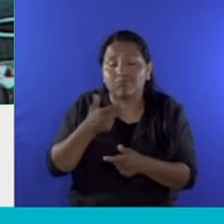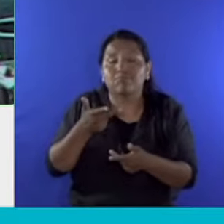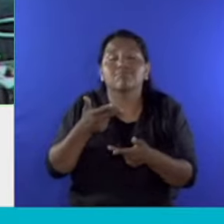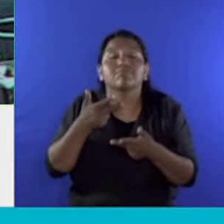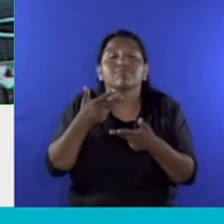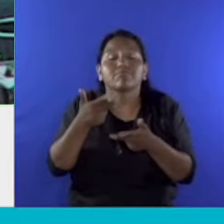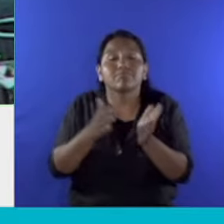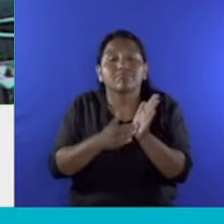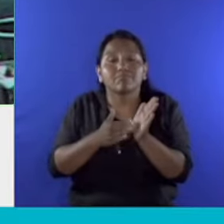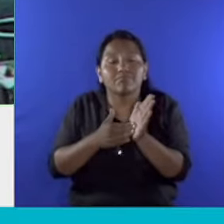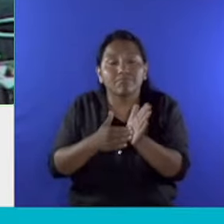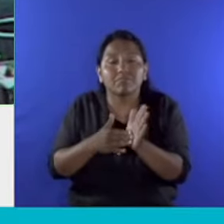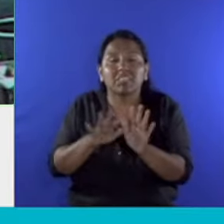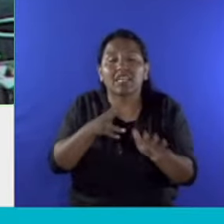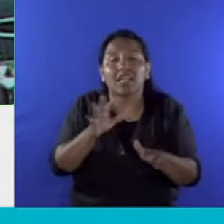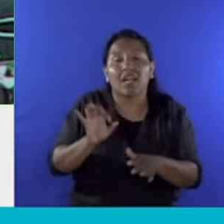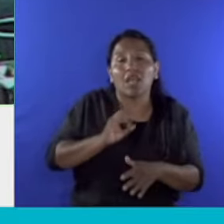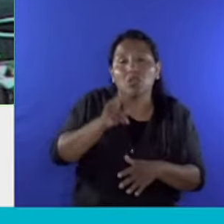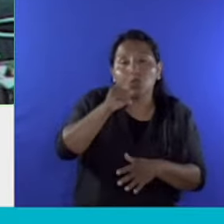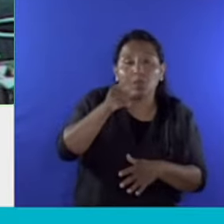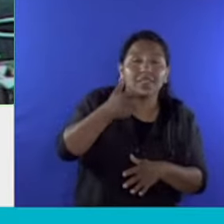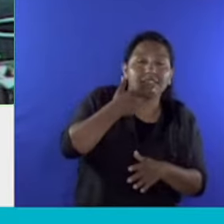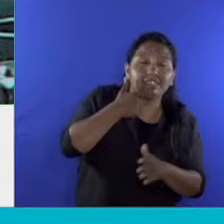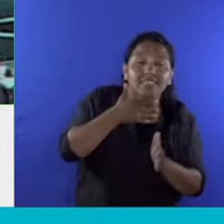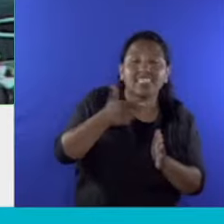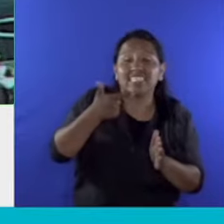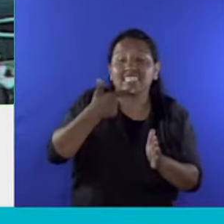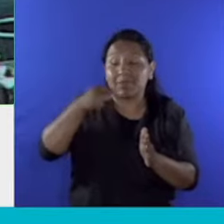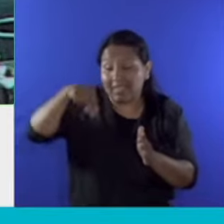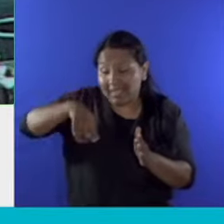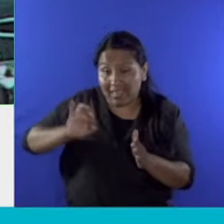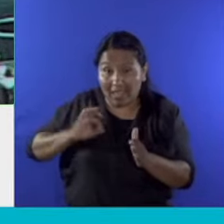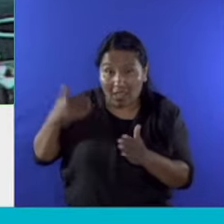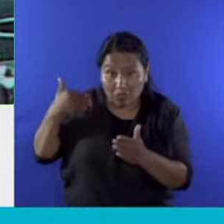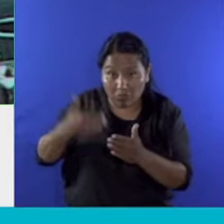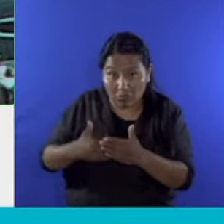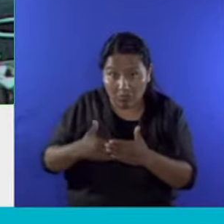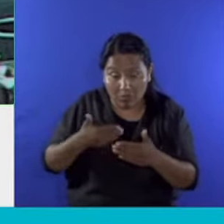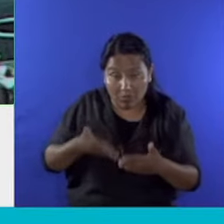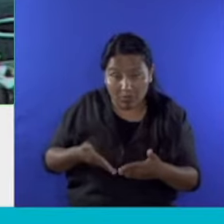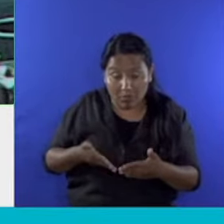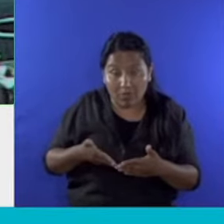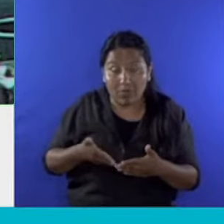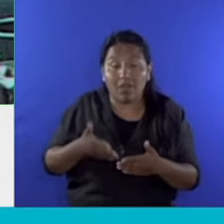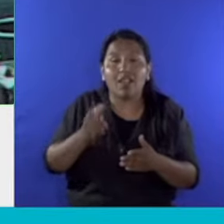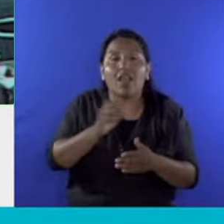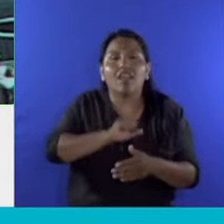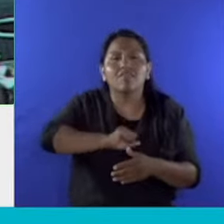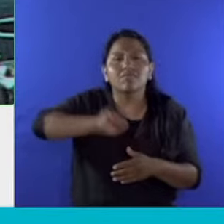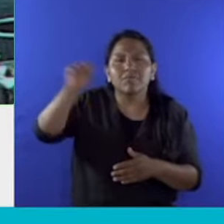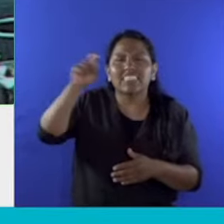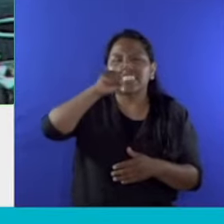señala que entre el 2017 y septiembre de este año la inflación